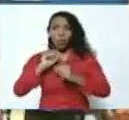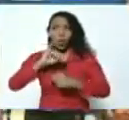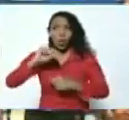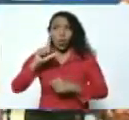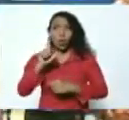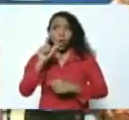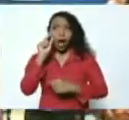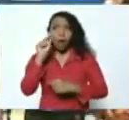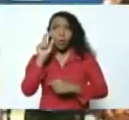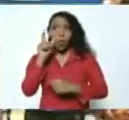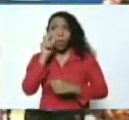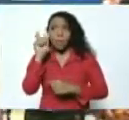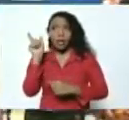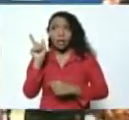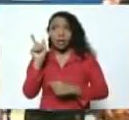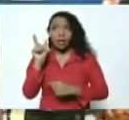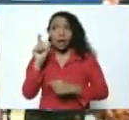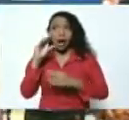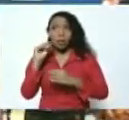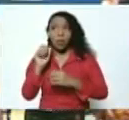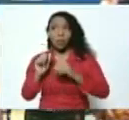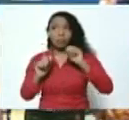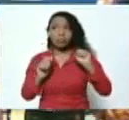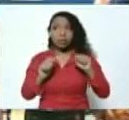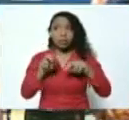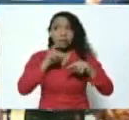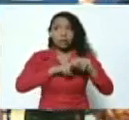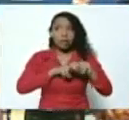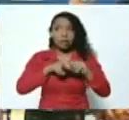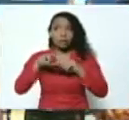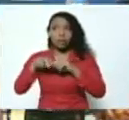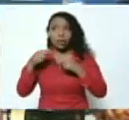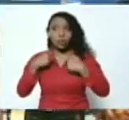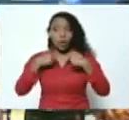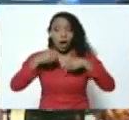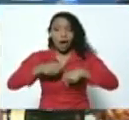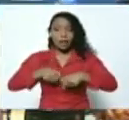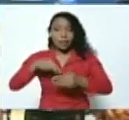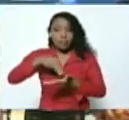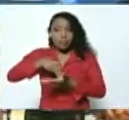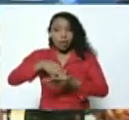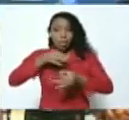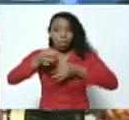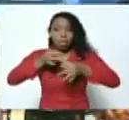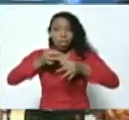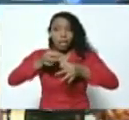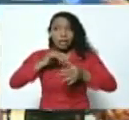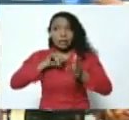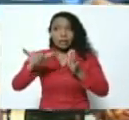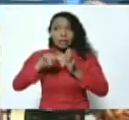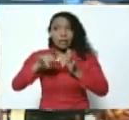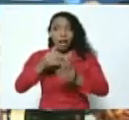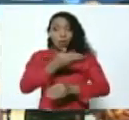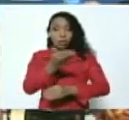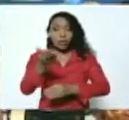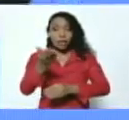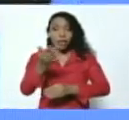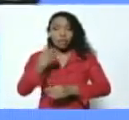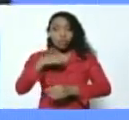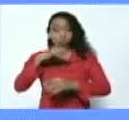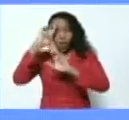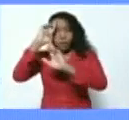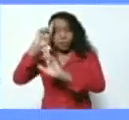sentado, Andreina desde el podio y yo desde aquí. Sigo un poquito más cerca de ustedes. Estamos